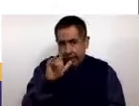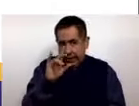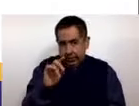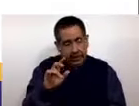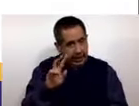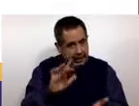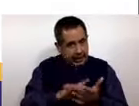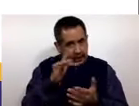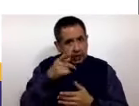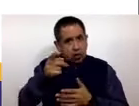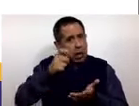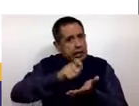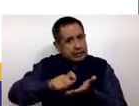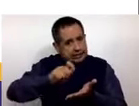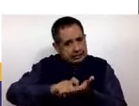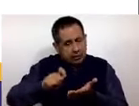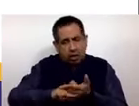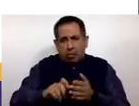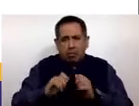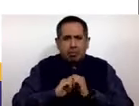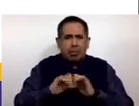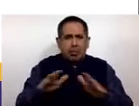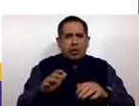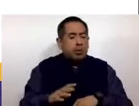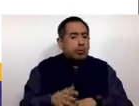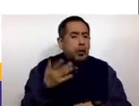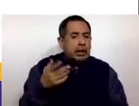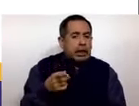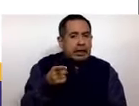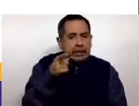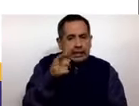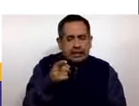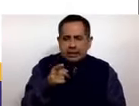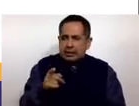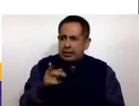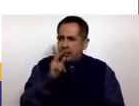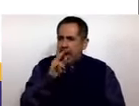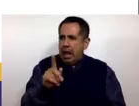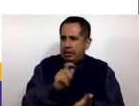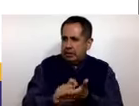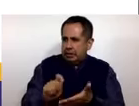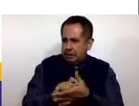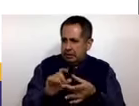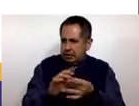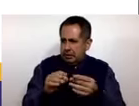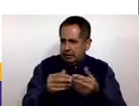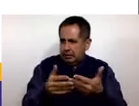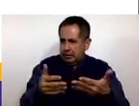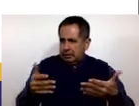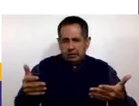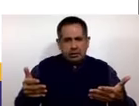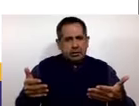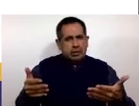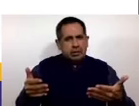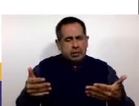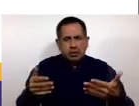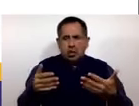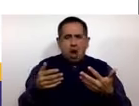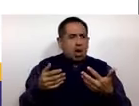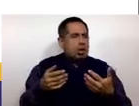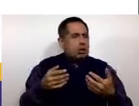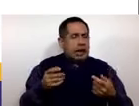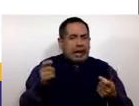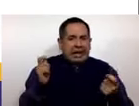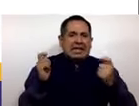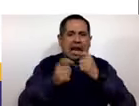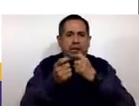haber escrito esto, que realmente haces que a través del lenguaje, que se estructura el pensamiento, se va estructurando una sociedad distinta, ¿no?